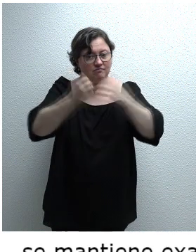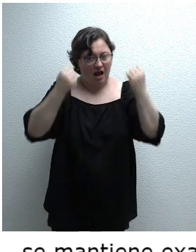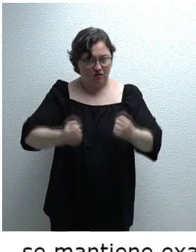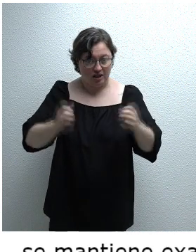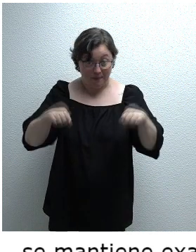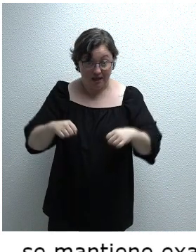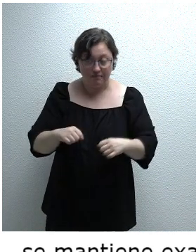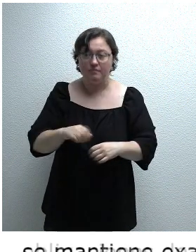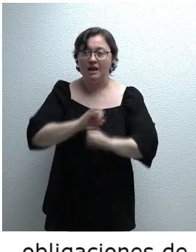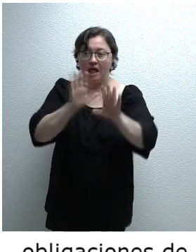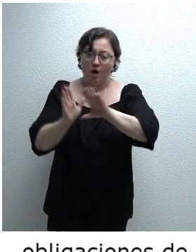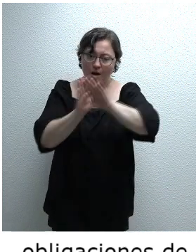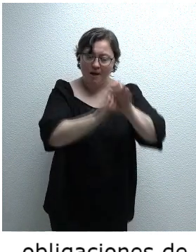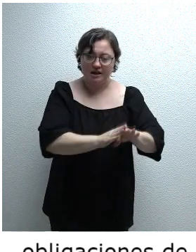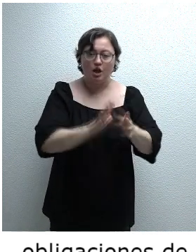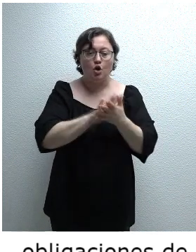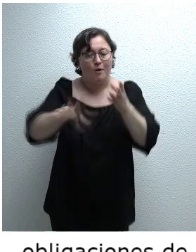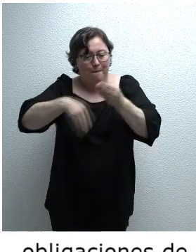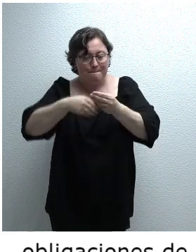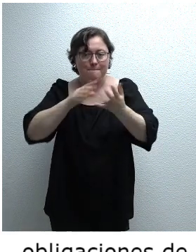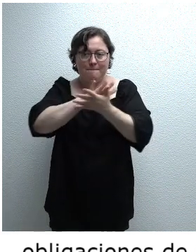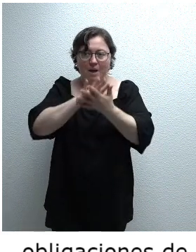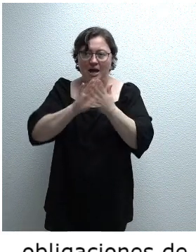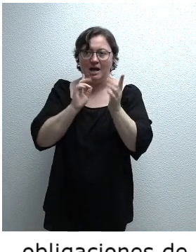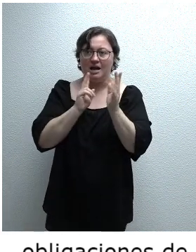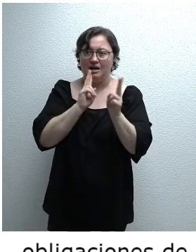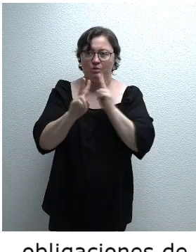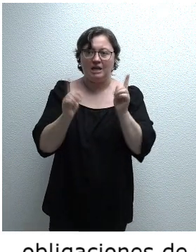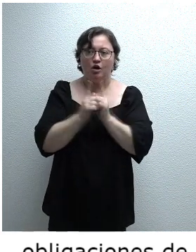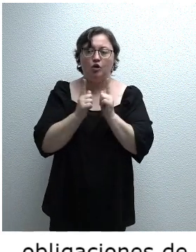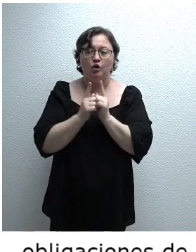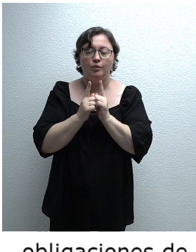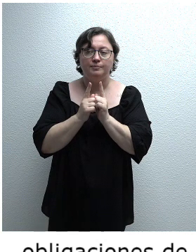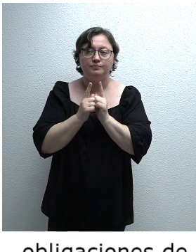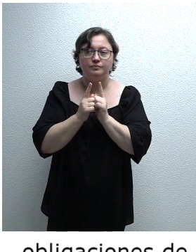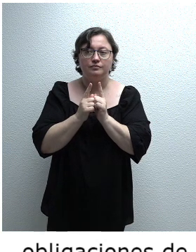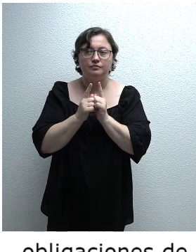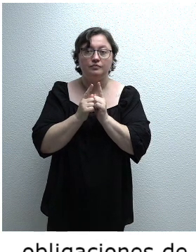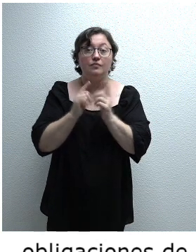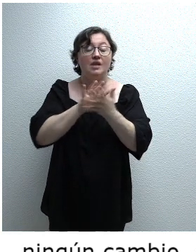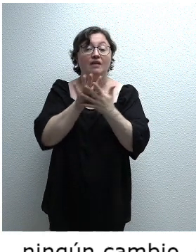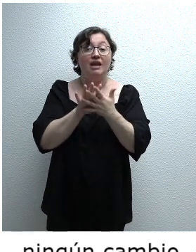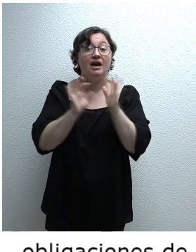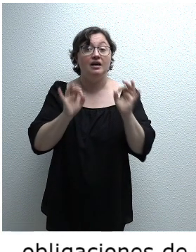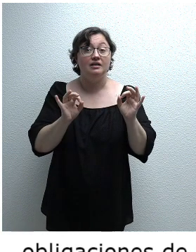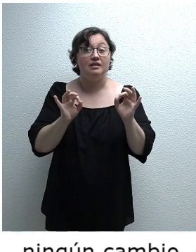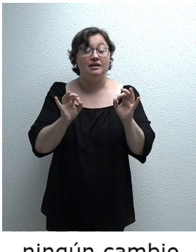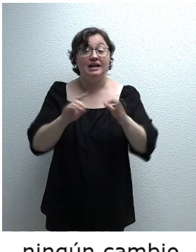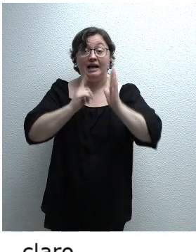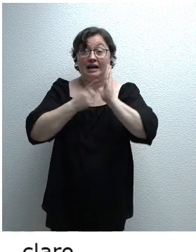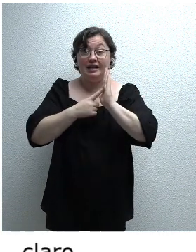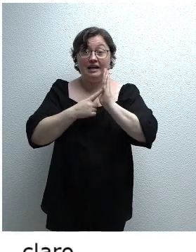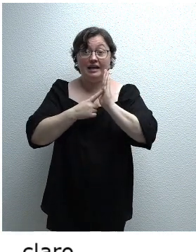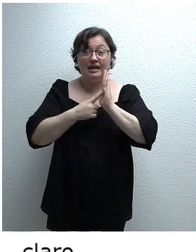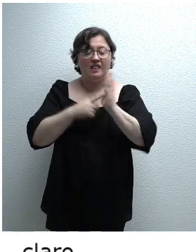claro. El otro aspecto que sí quería también, y luego pasas a la palabra al resto, es también la ley hace una